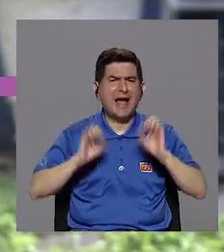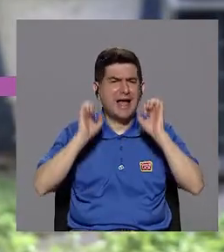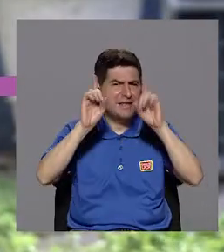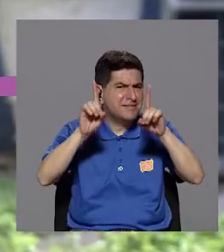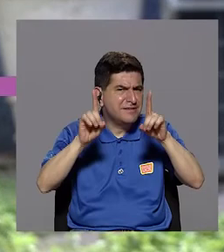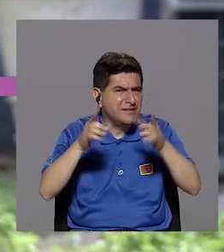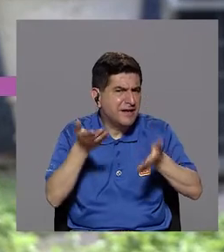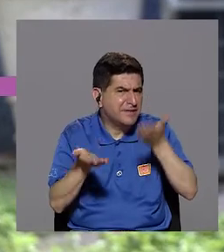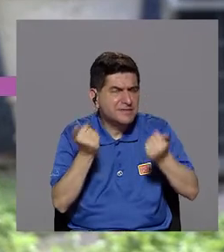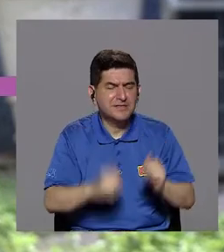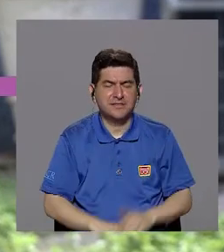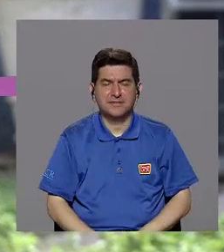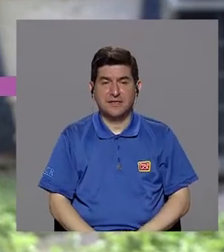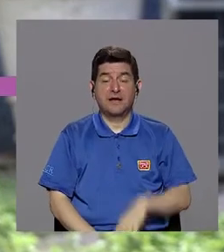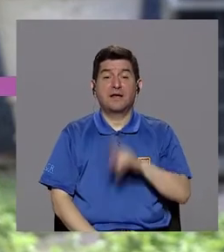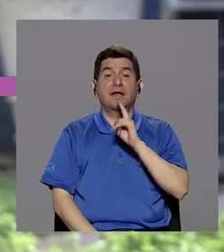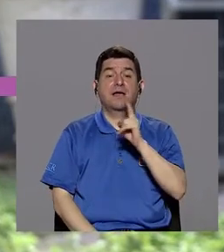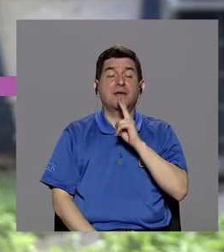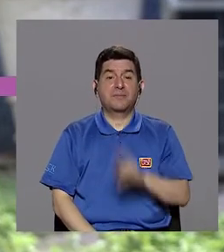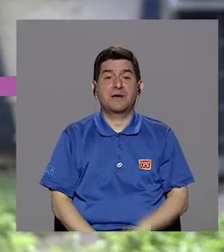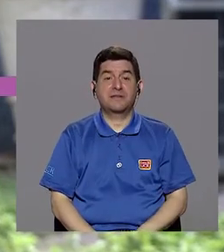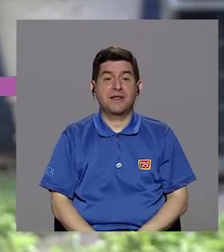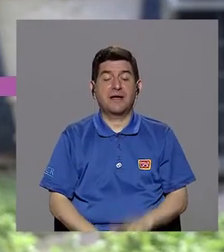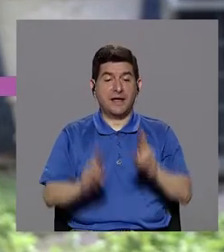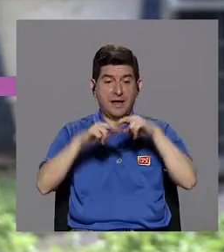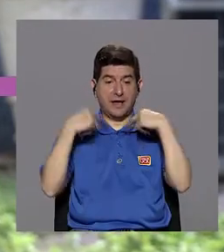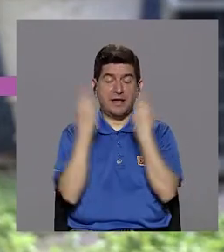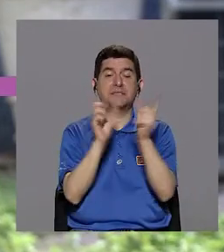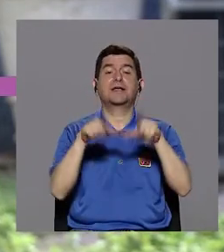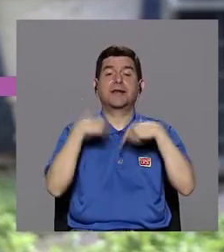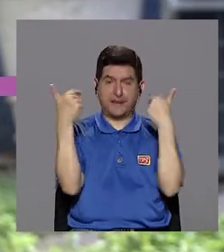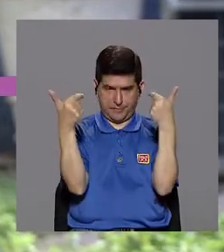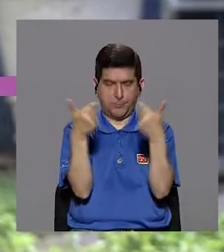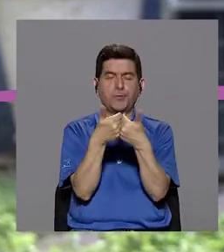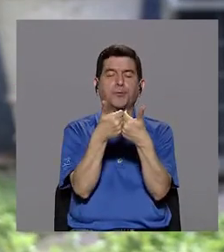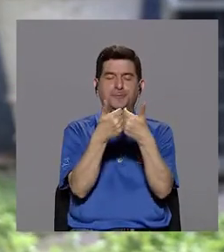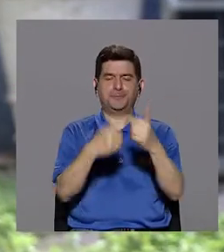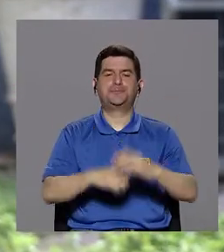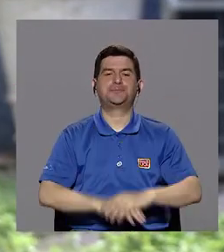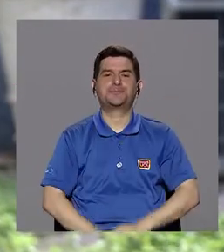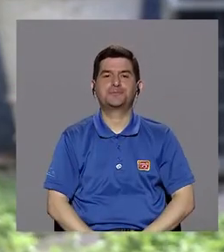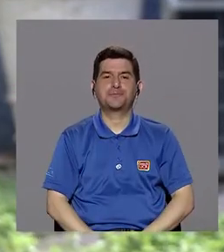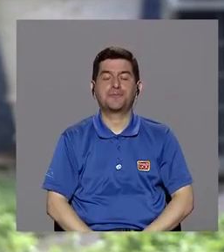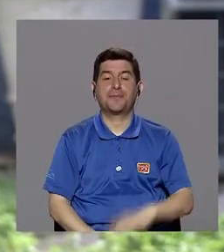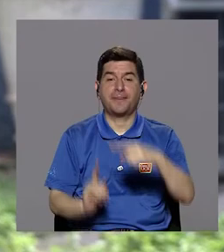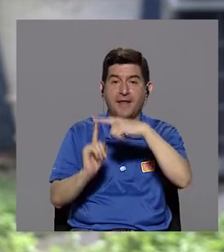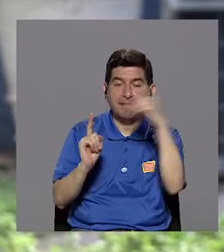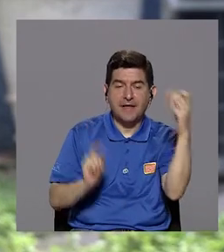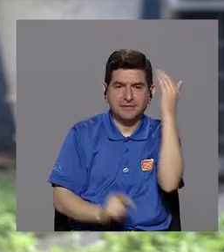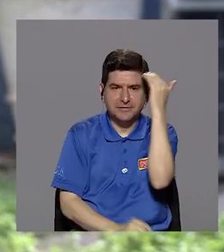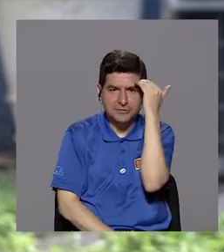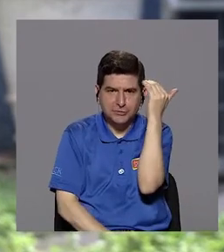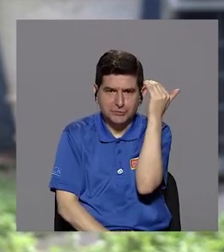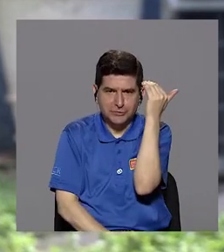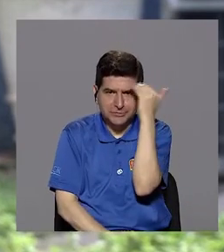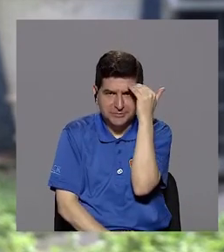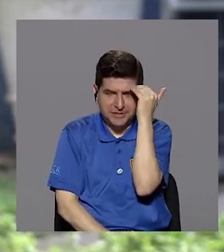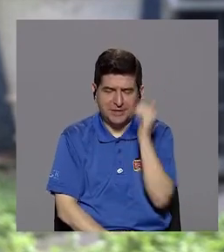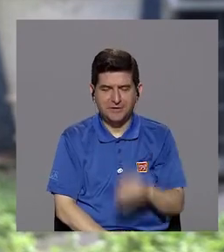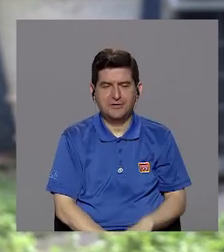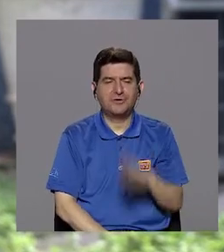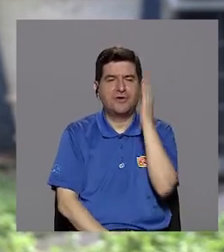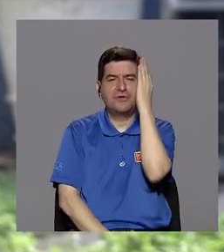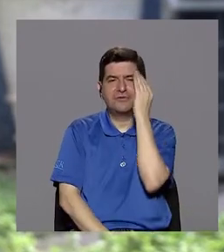es? Ajá. Sí, en realidad son sesiones grupales, uh-huh. ¿verdad? Porque es a partir del conocimiento de